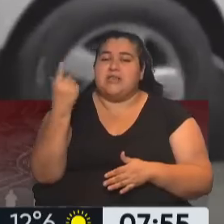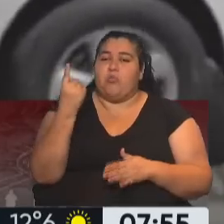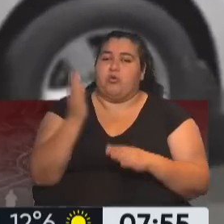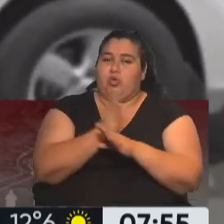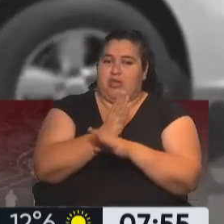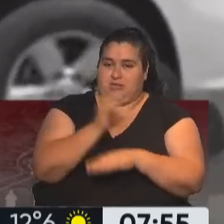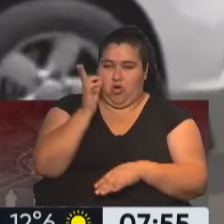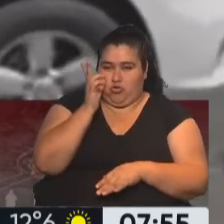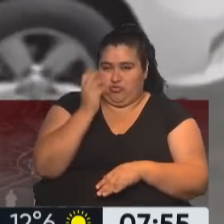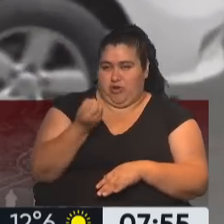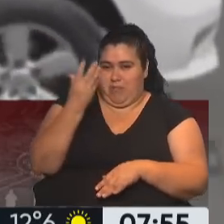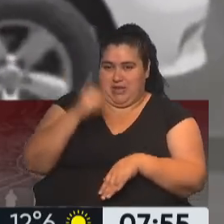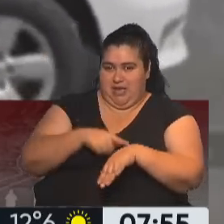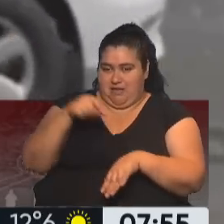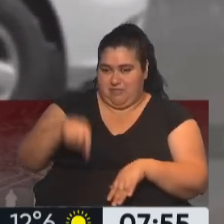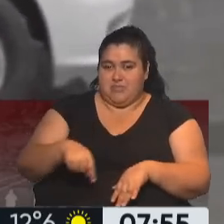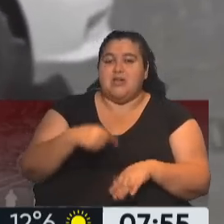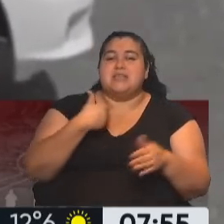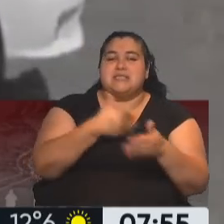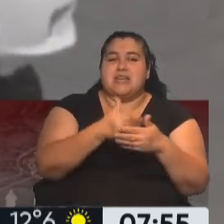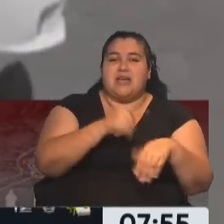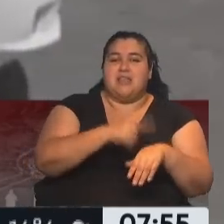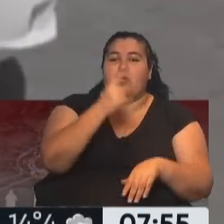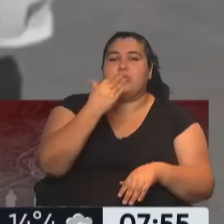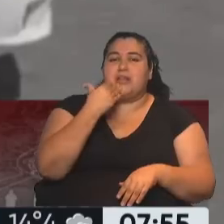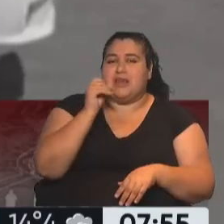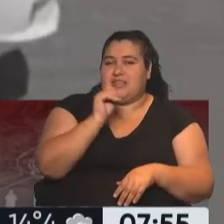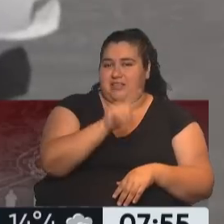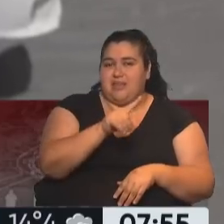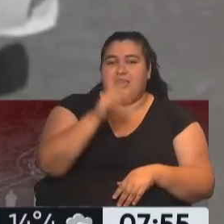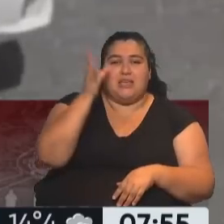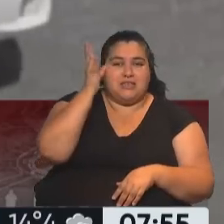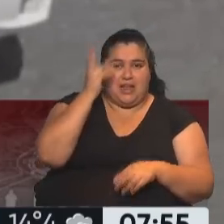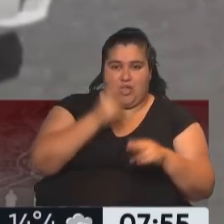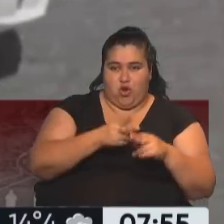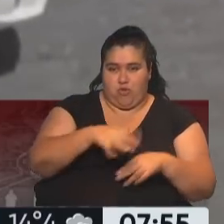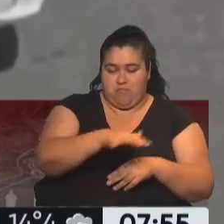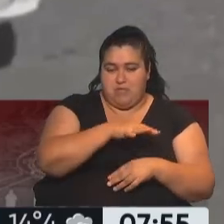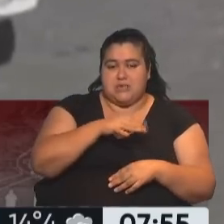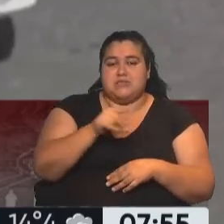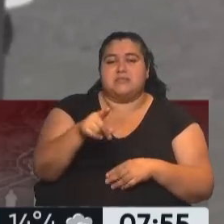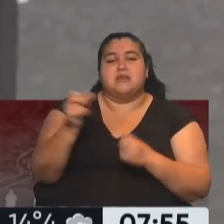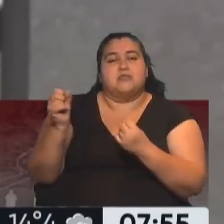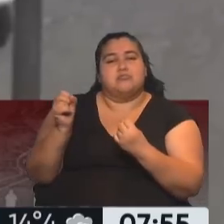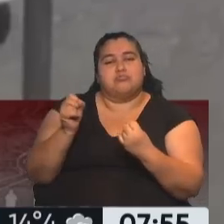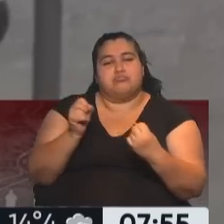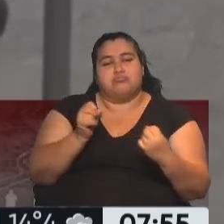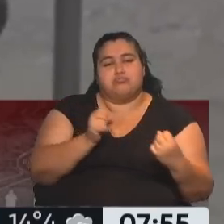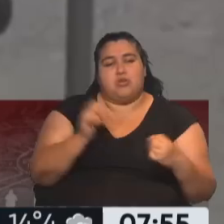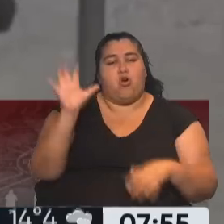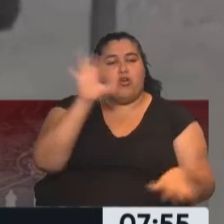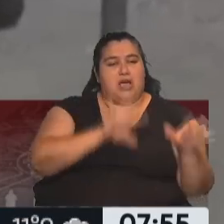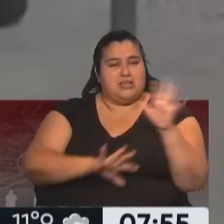la Argentina, casi las 13 horas allí en Roma, en Italia, la marcha atrás del papamóvil, el